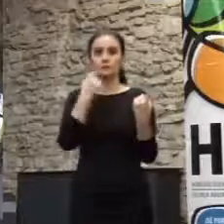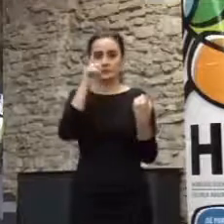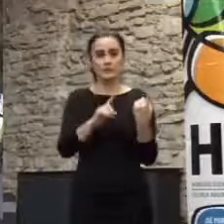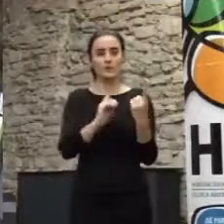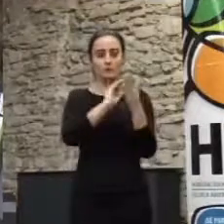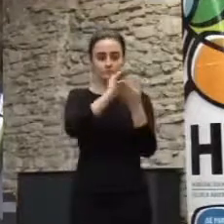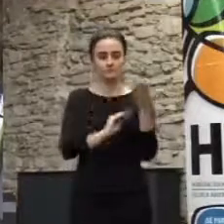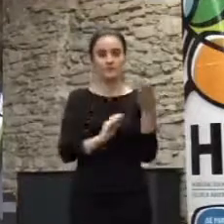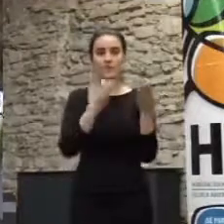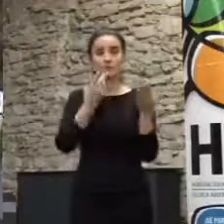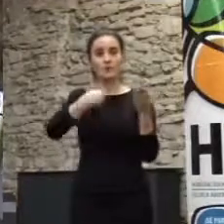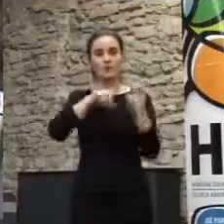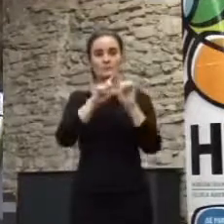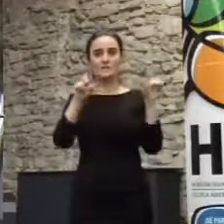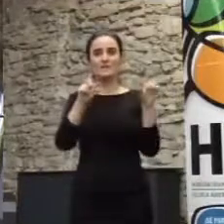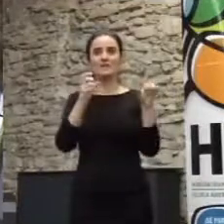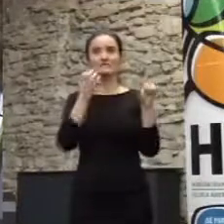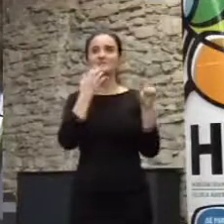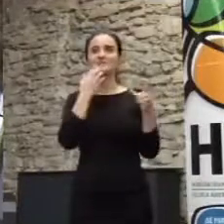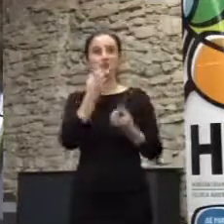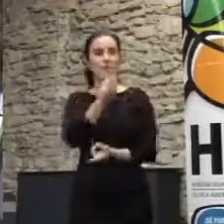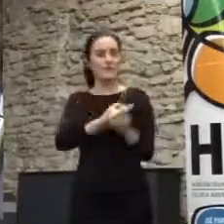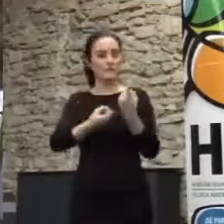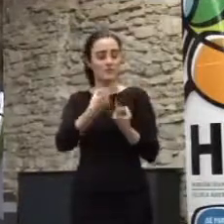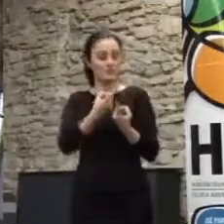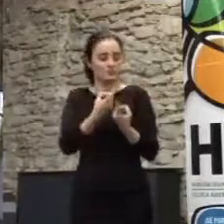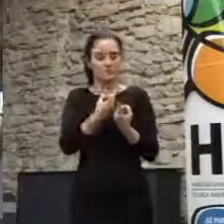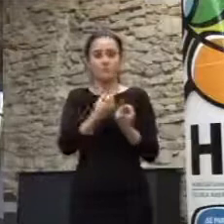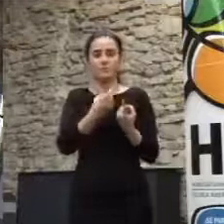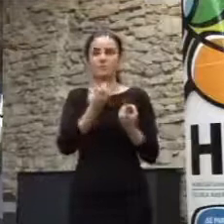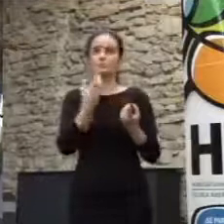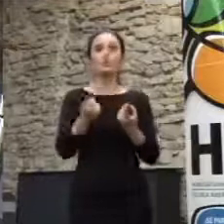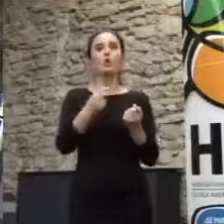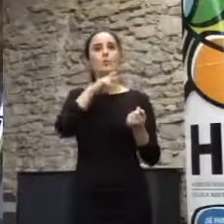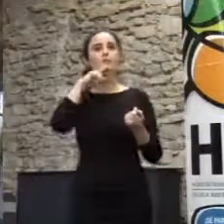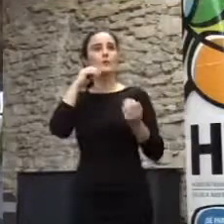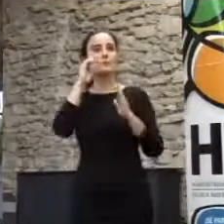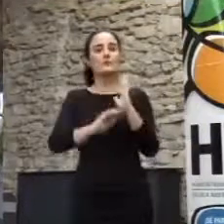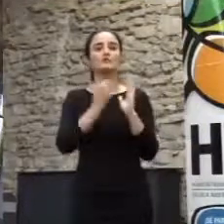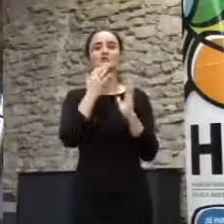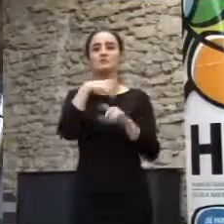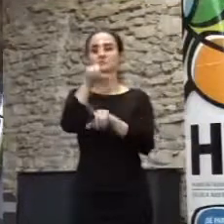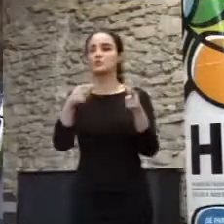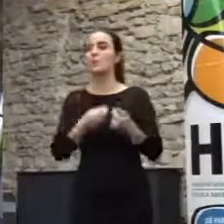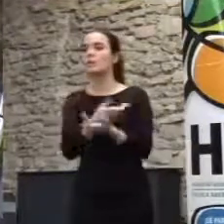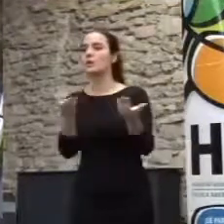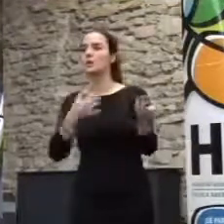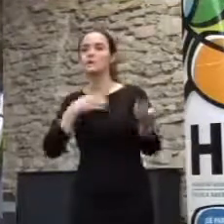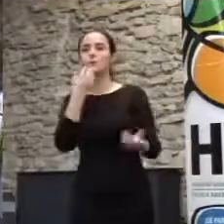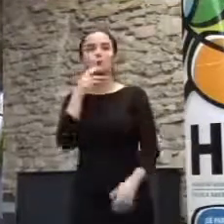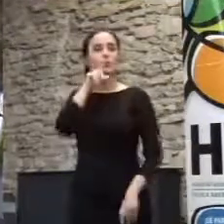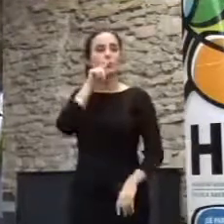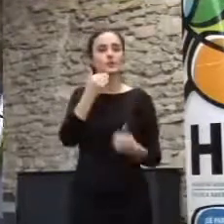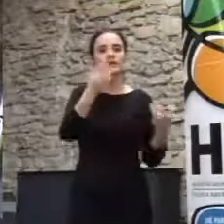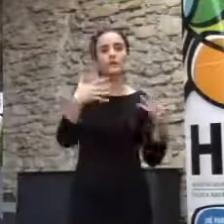En empresas como la nuestra, es decir, pierde valor en el momento en que cualquier persona puede comunicar a través de Twitter o